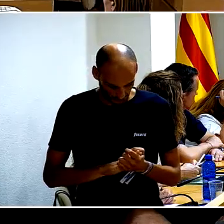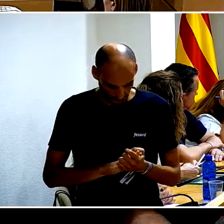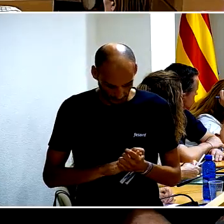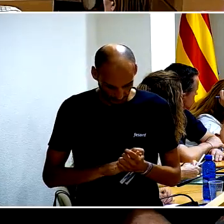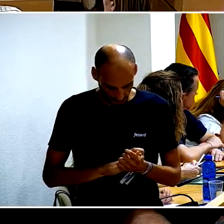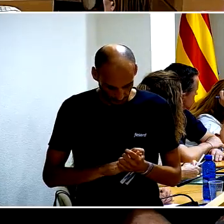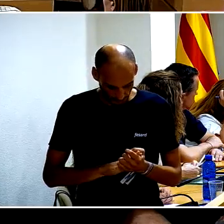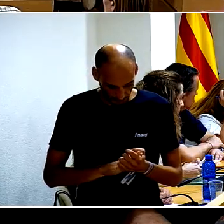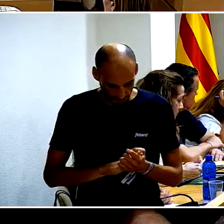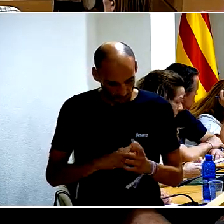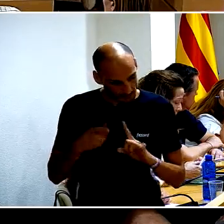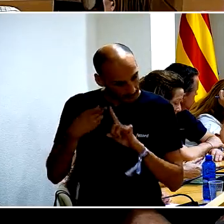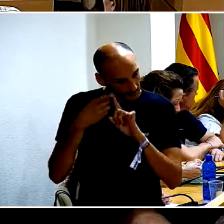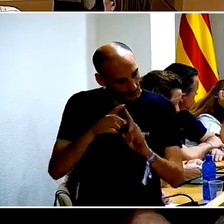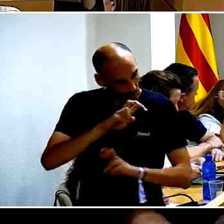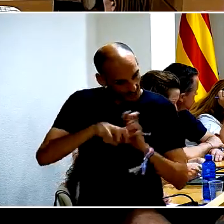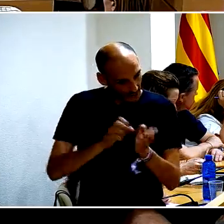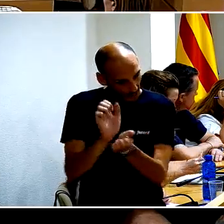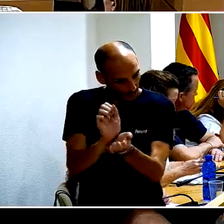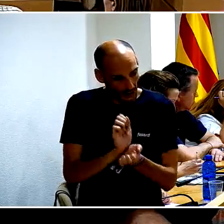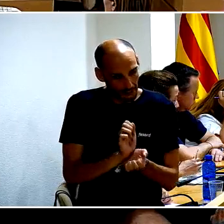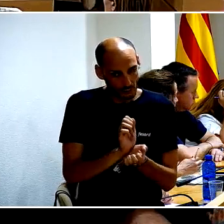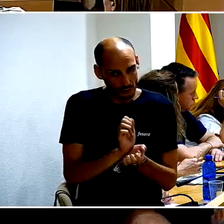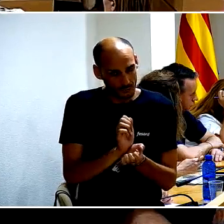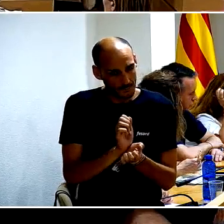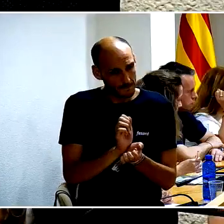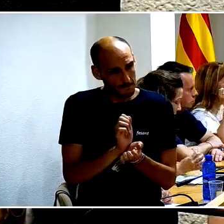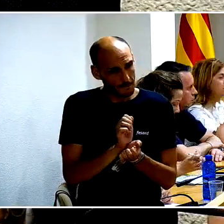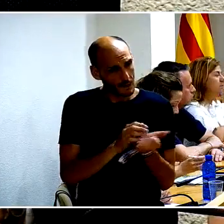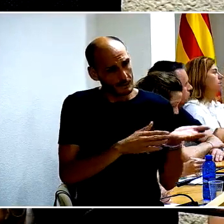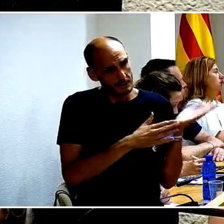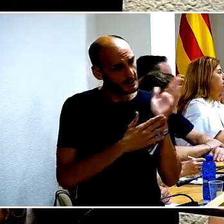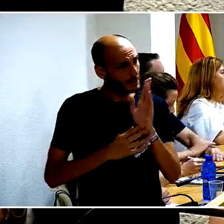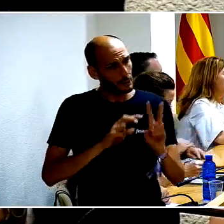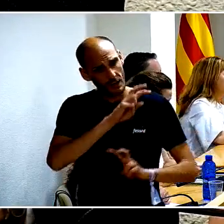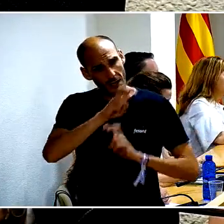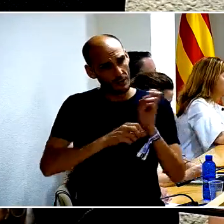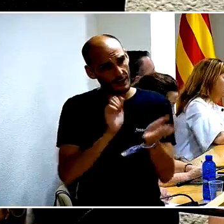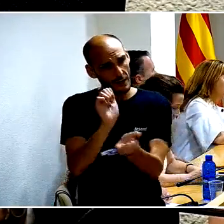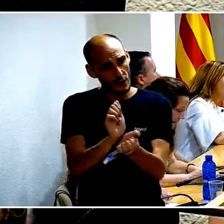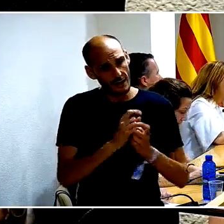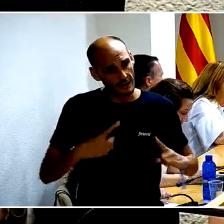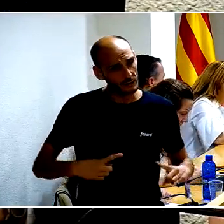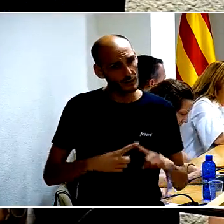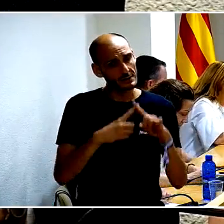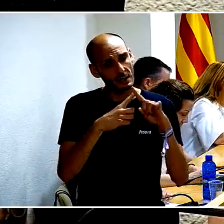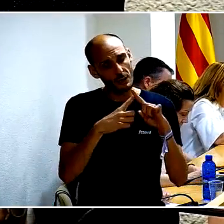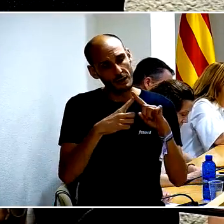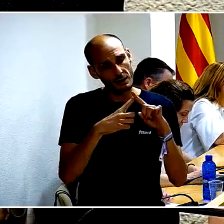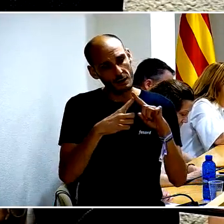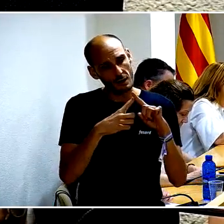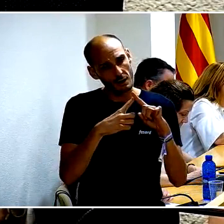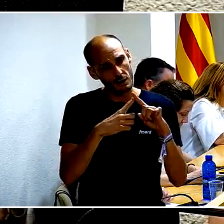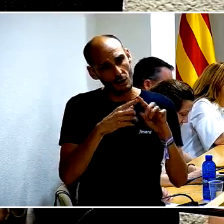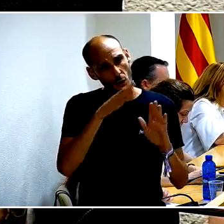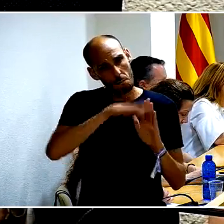Se trata de una modificación de créditos. Se propone la modificación de crédito extraordinario, suplemento de crédito con bajas por